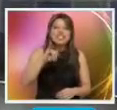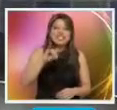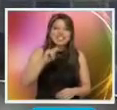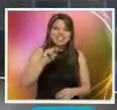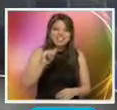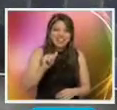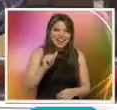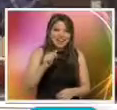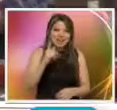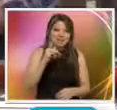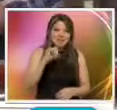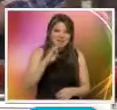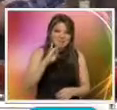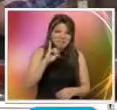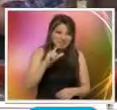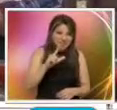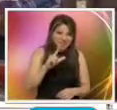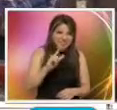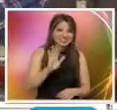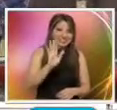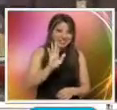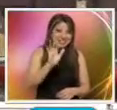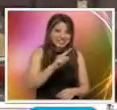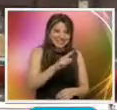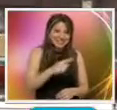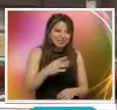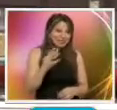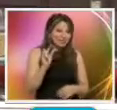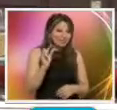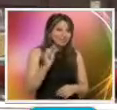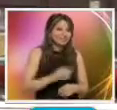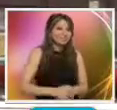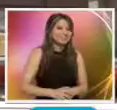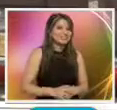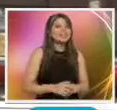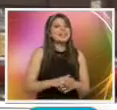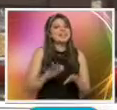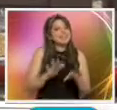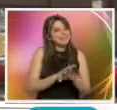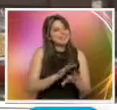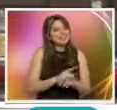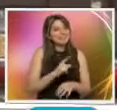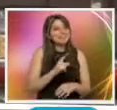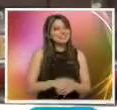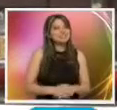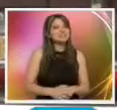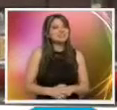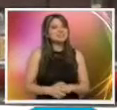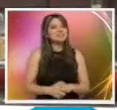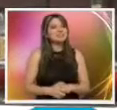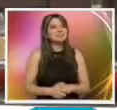pues vamos a aprovechar y hacerla de atún, ¿vale? Exacto, de atún. Hay que Vamos a cambiarle un agregarle. poco los sabores, ¿no? Vamos a agregarle un poquito de jugo de